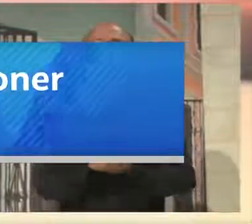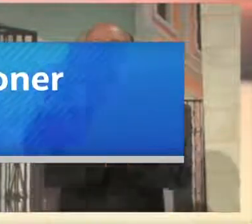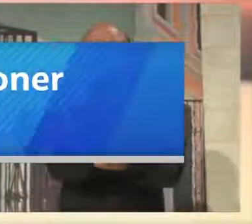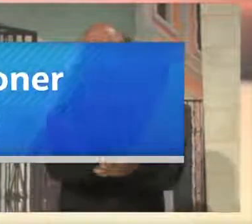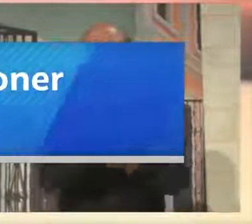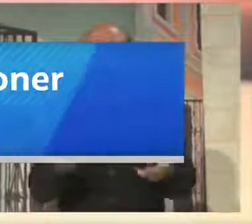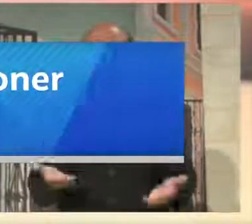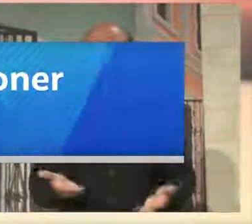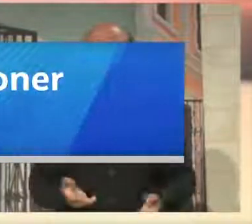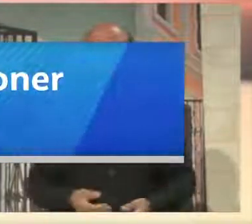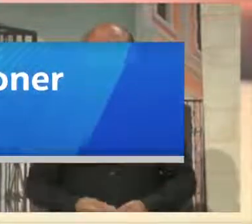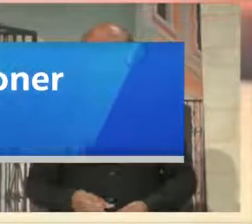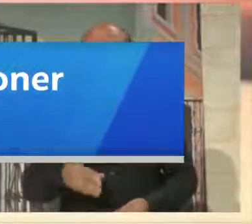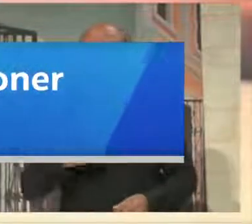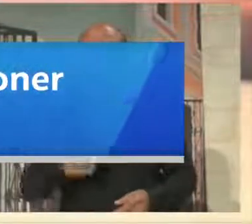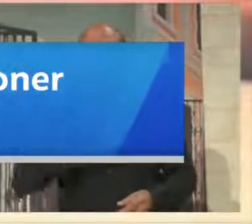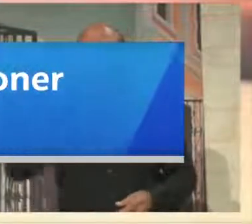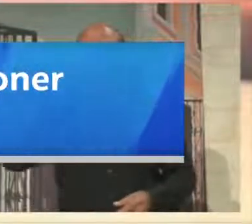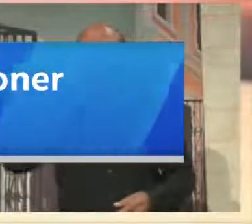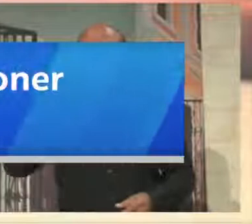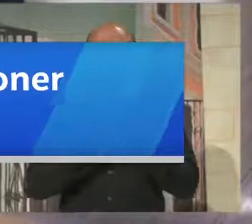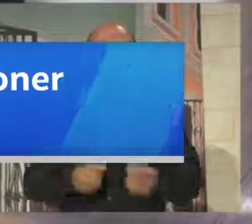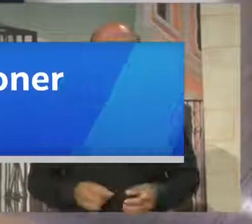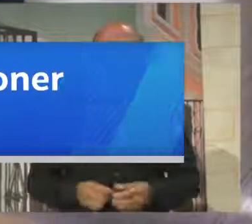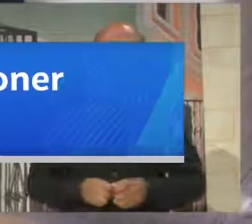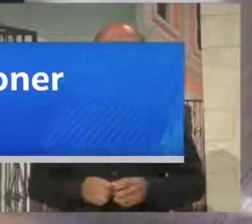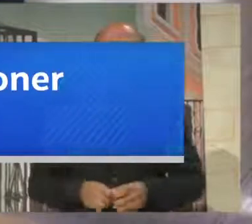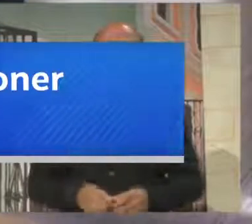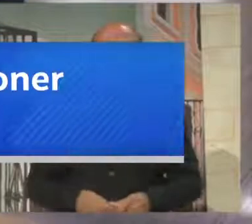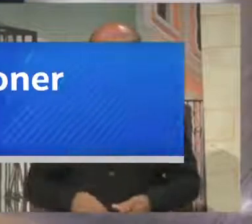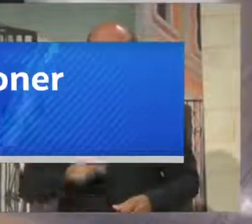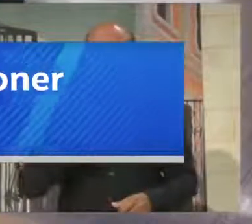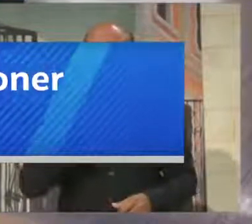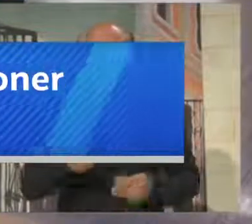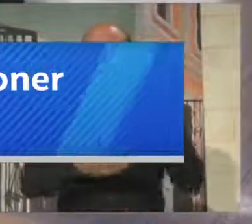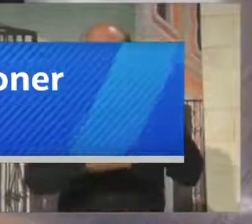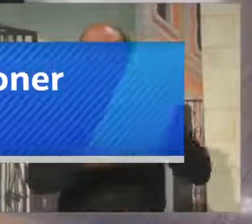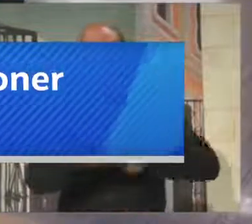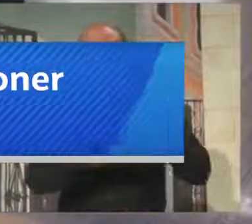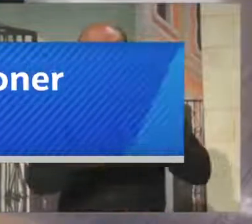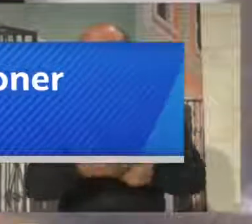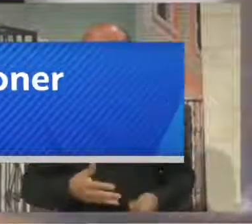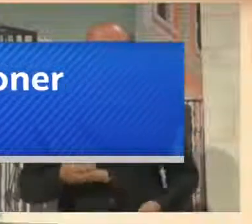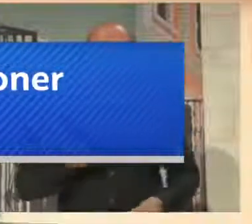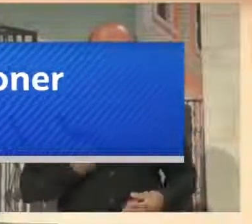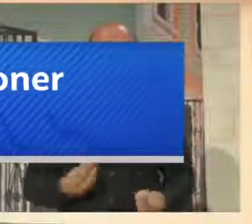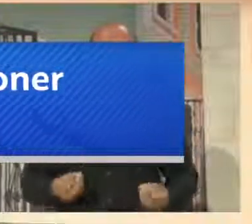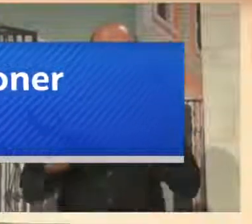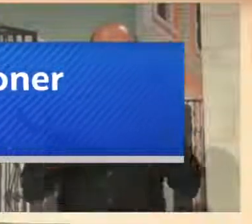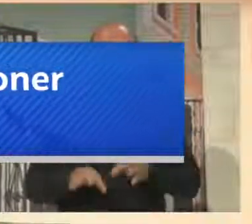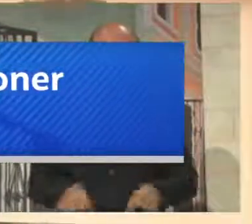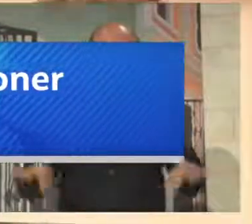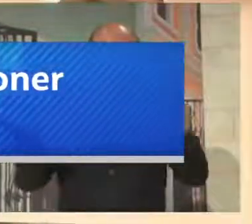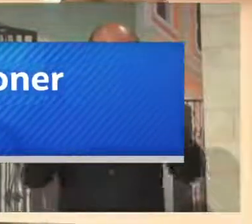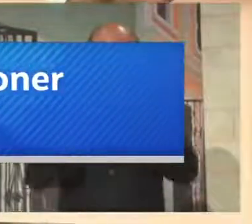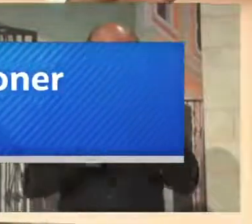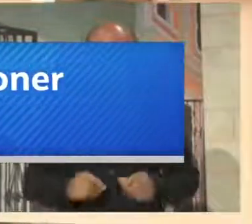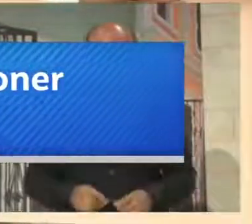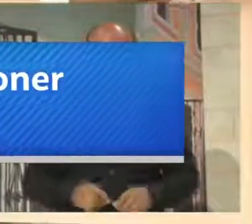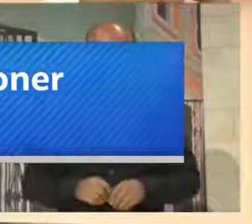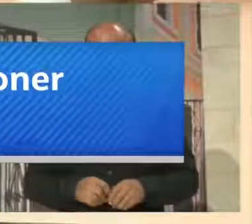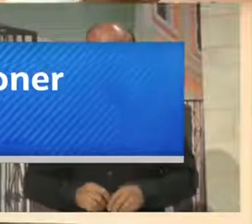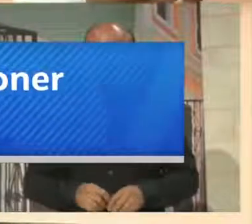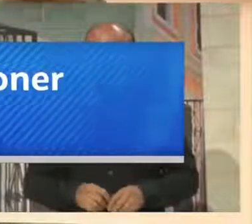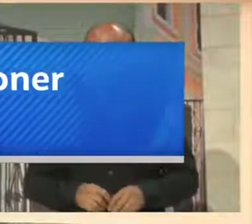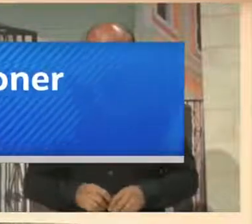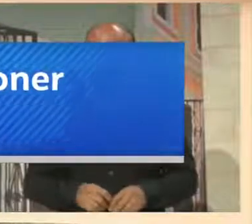a la construcción del centro Enseñas, que permitirá apoyar a personas con discapacidad auditiva, ciegos y débiles visuales, tendrá